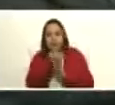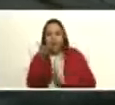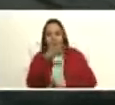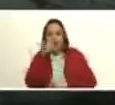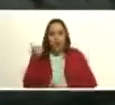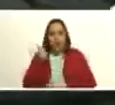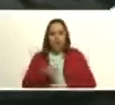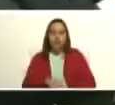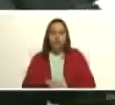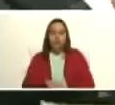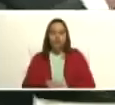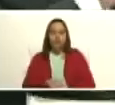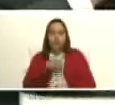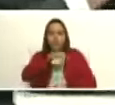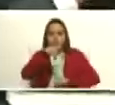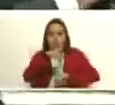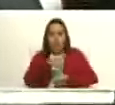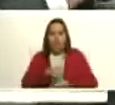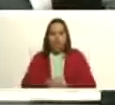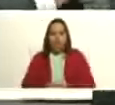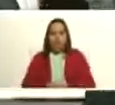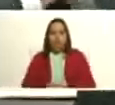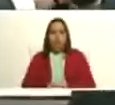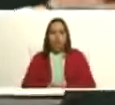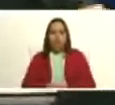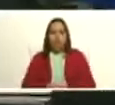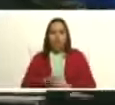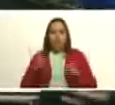producción nacional.